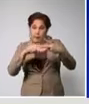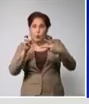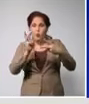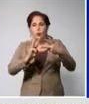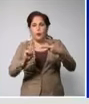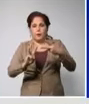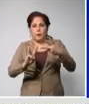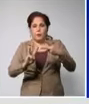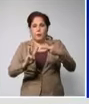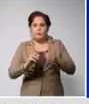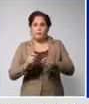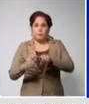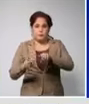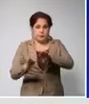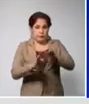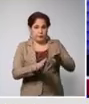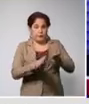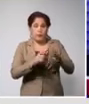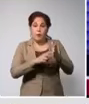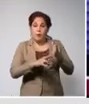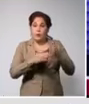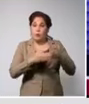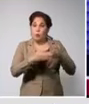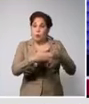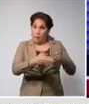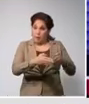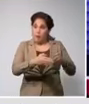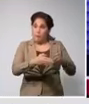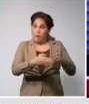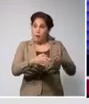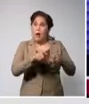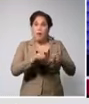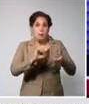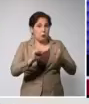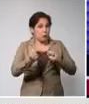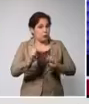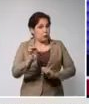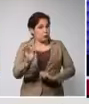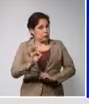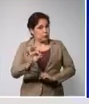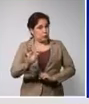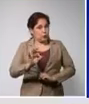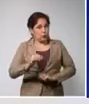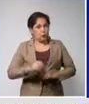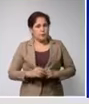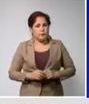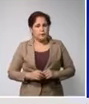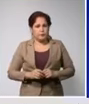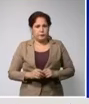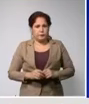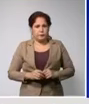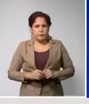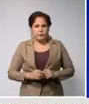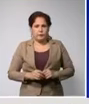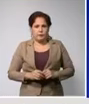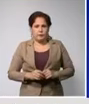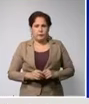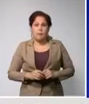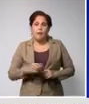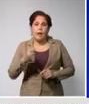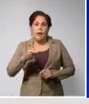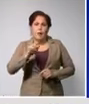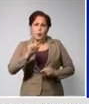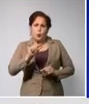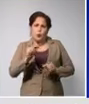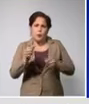La provincia de Granma, todavía sin un control efectivo de la pandemia, aunque ayer disminuyó el